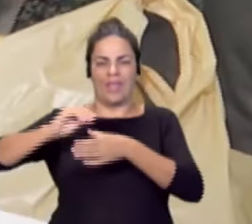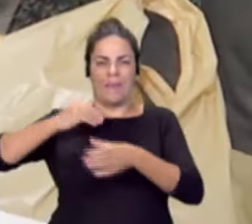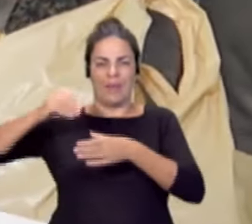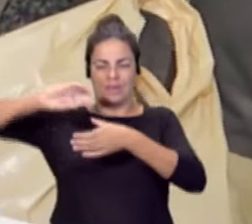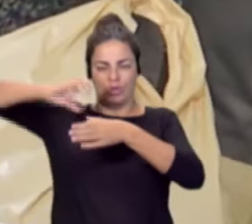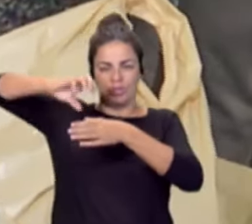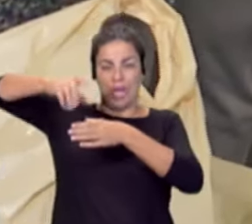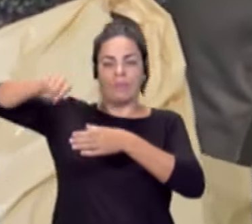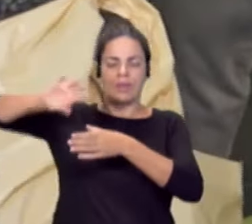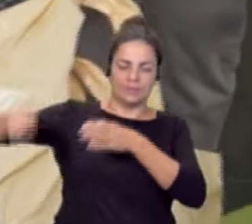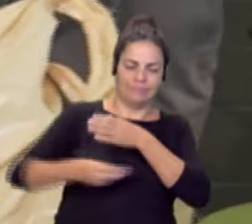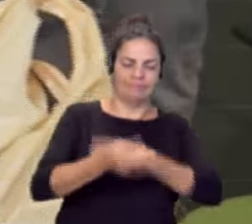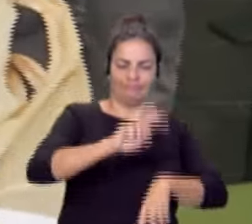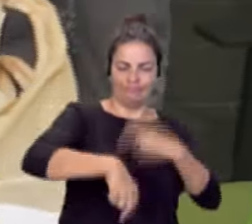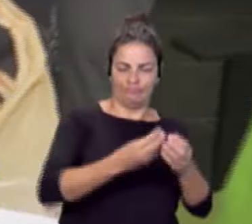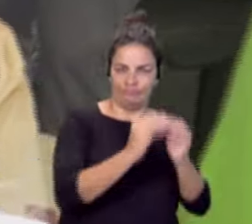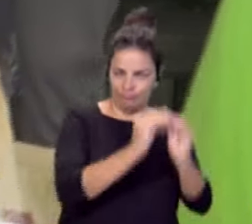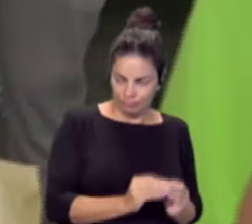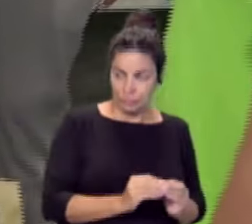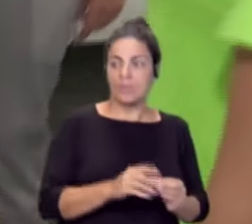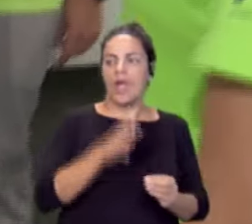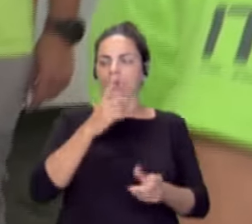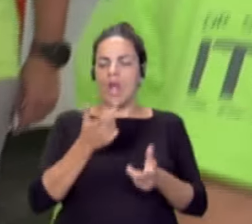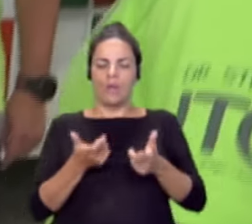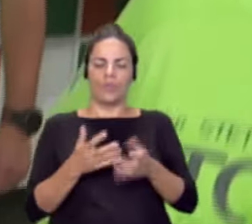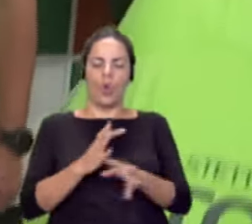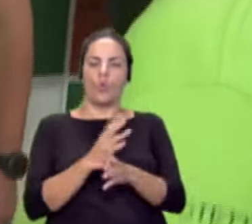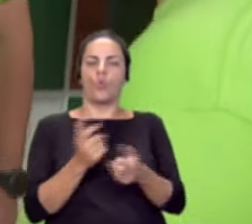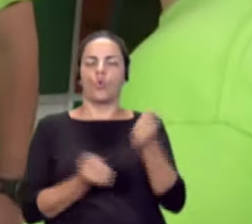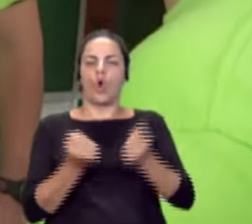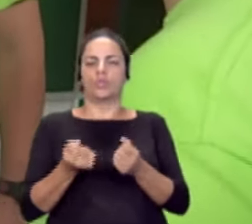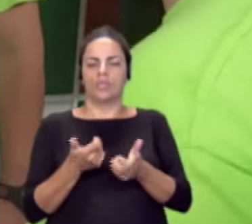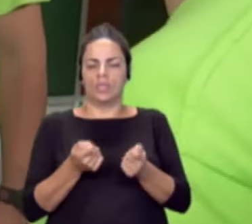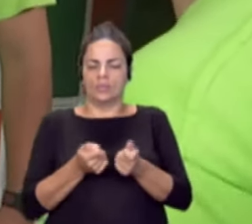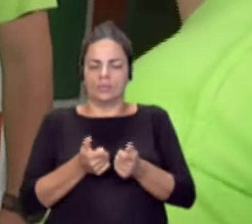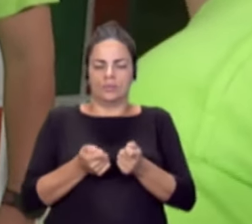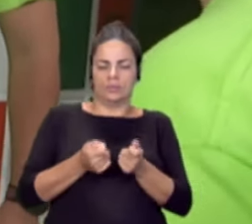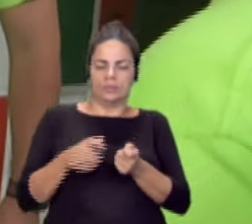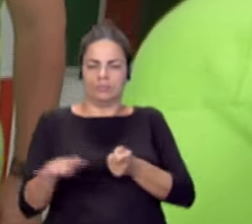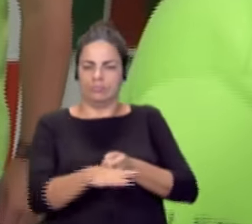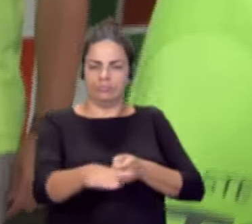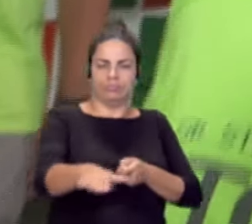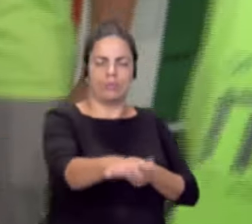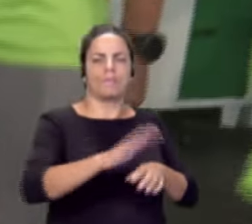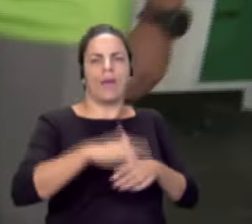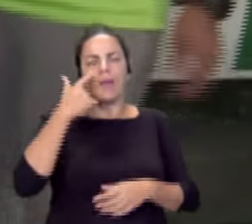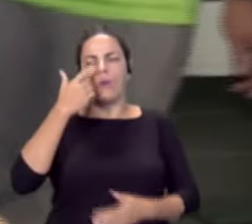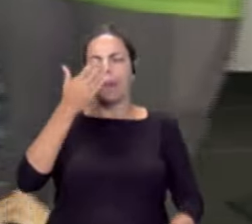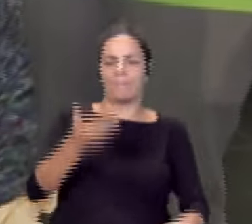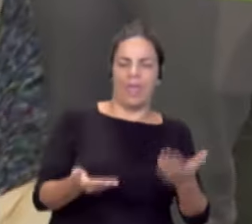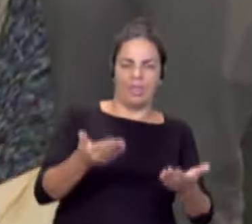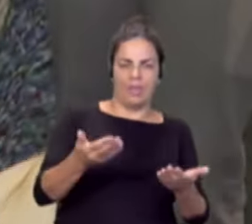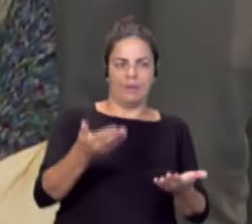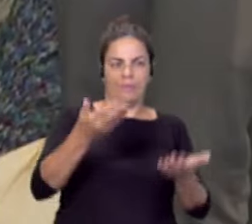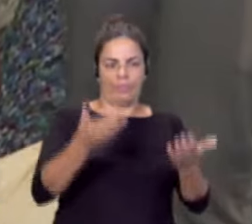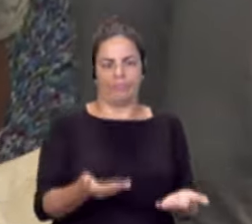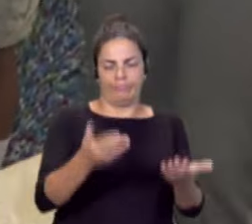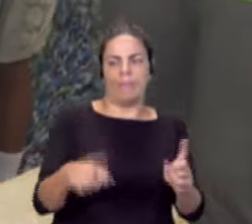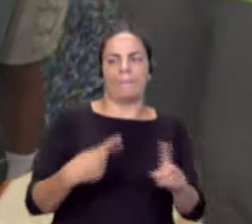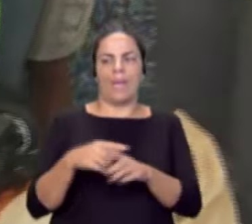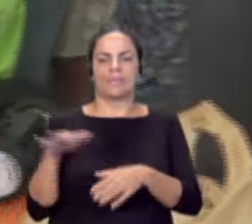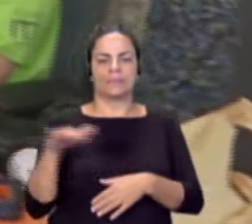coche teledirigido para medir diferentes pesos, y también va a tener que hacer distintos movimientos el coche. Esto lo veremos esta